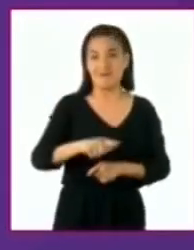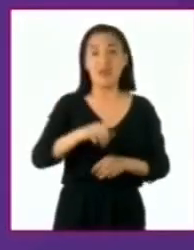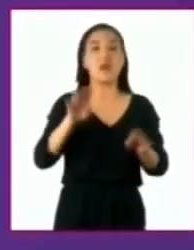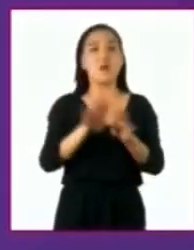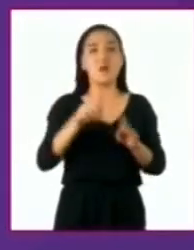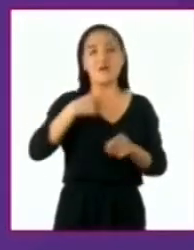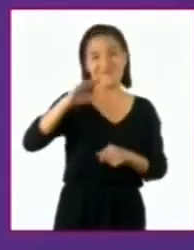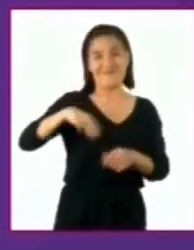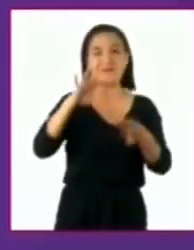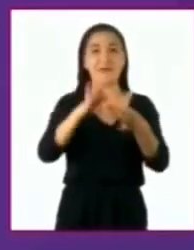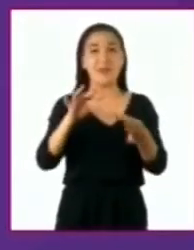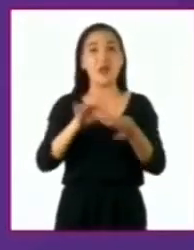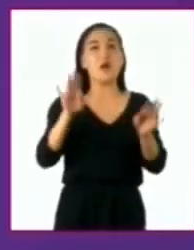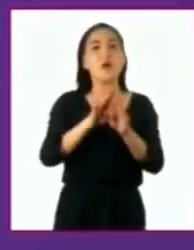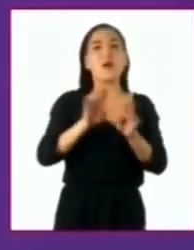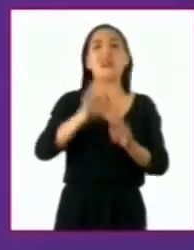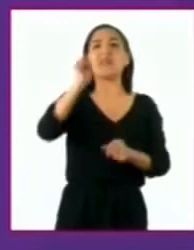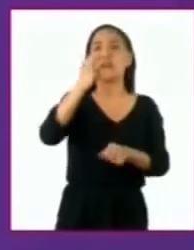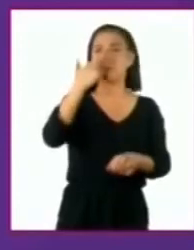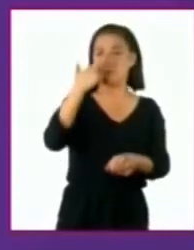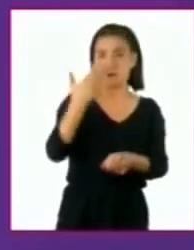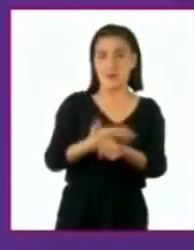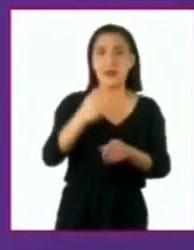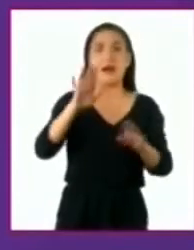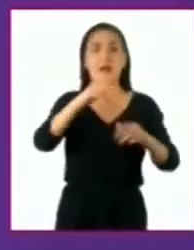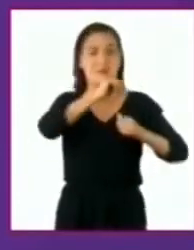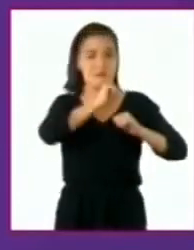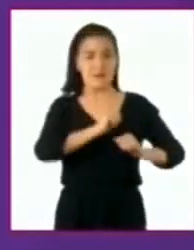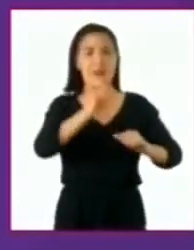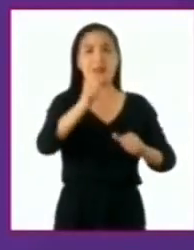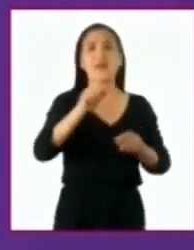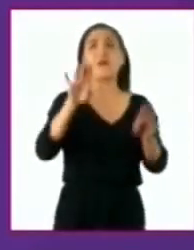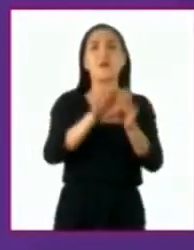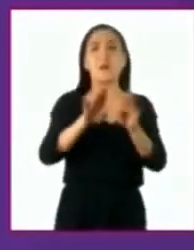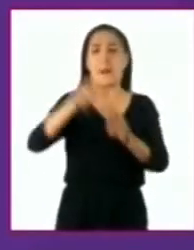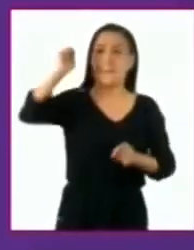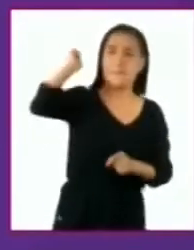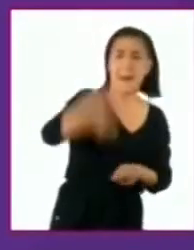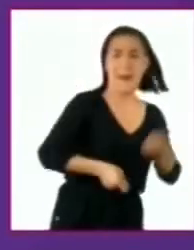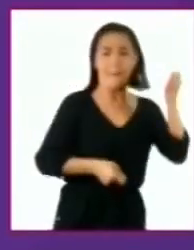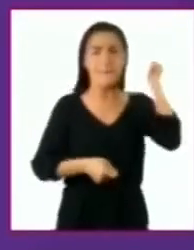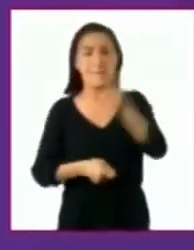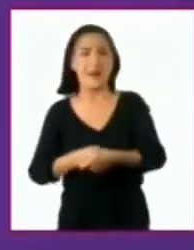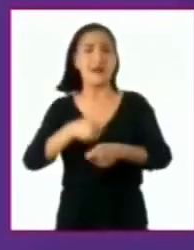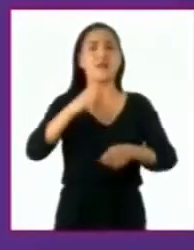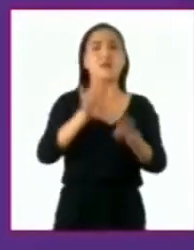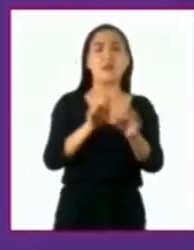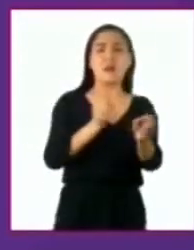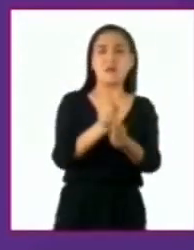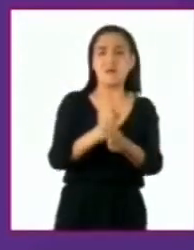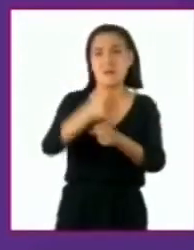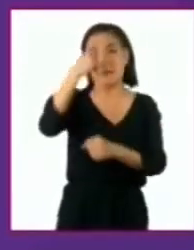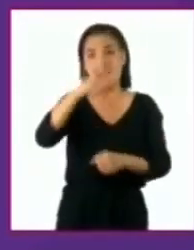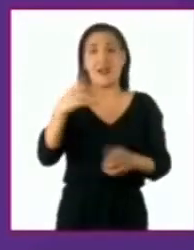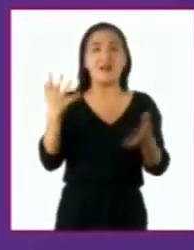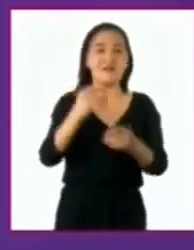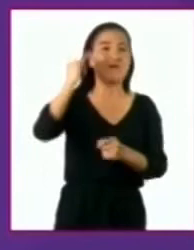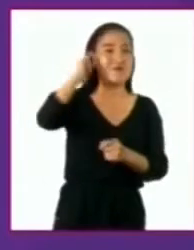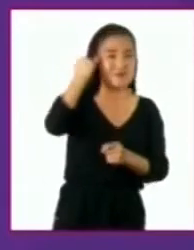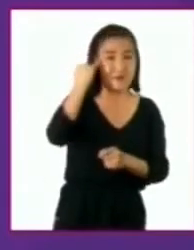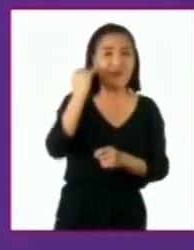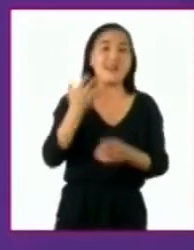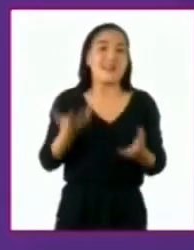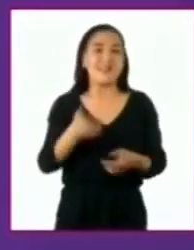era el encomendero el encargado de darles directamente latigazos a los indios para ponerlos a trabajar. Sencillamente